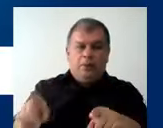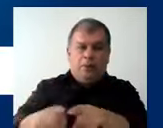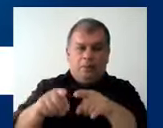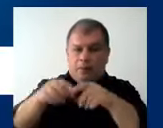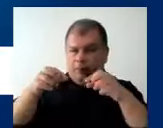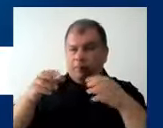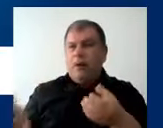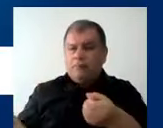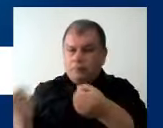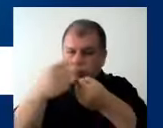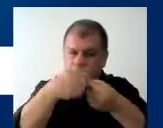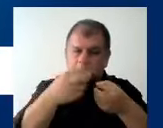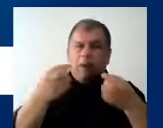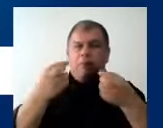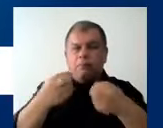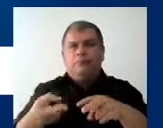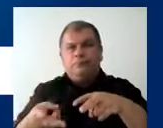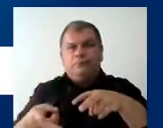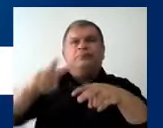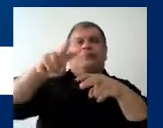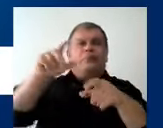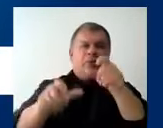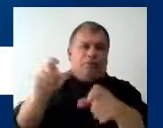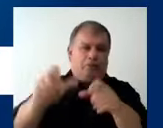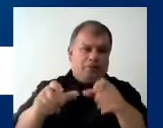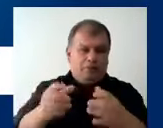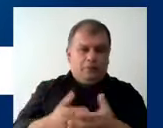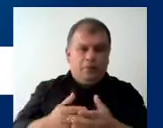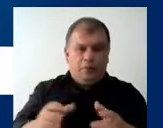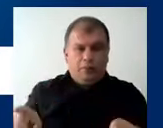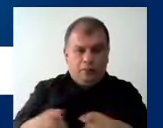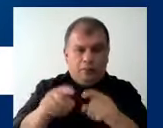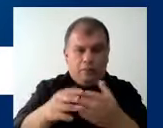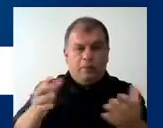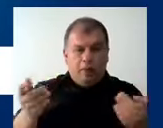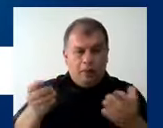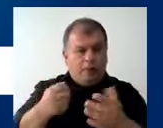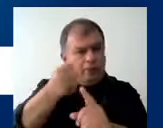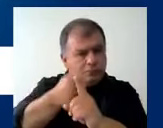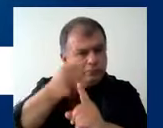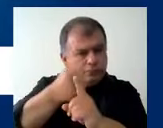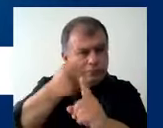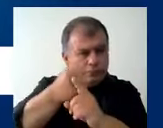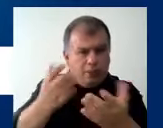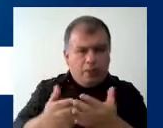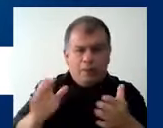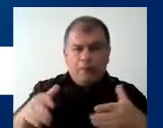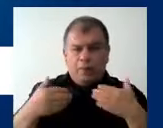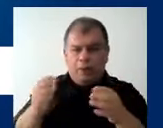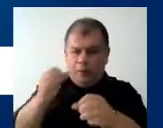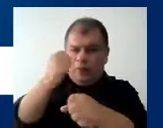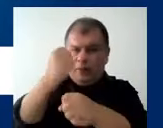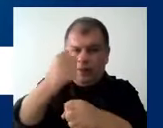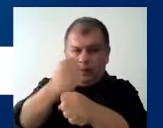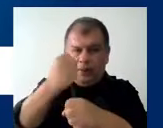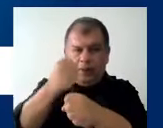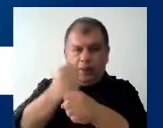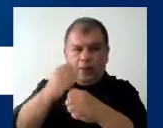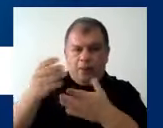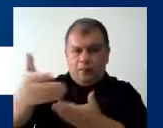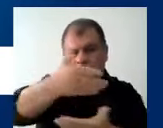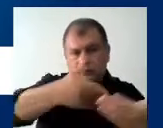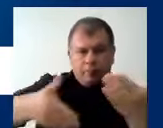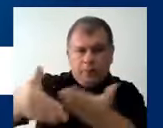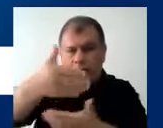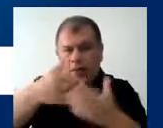número de usuarios del programa. Y ahí lo que sí nosotros estamos insistiendo es que pueda funcionar la interoperatividad en